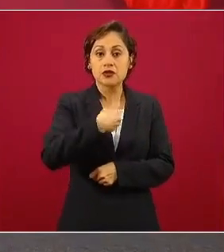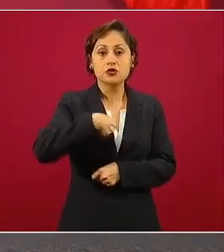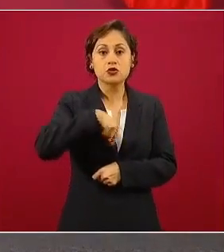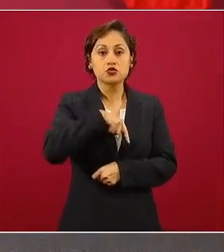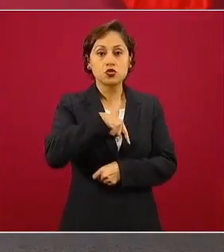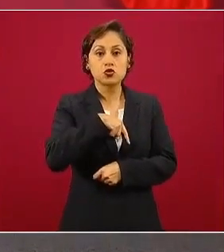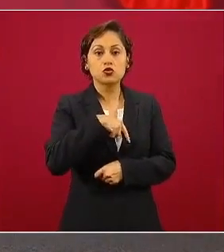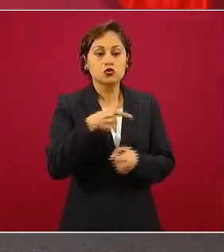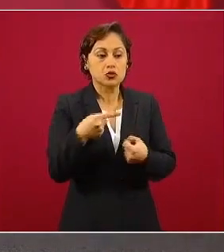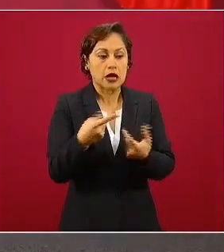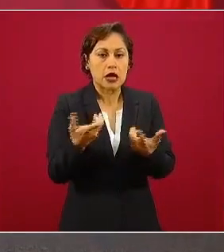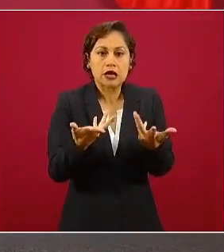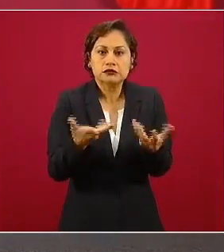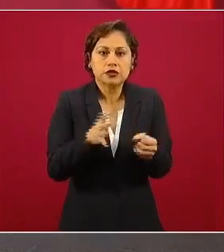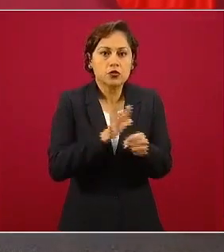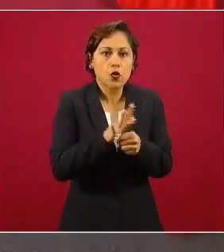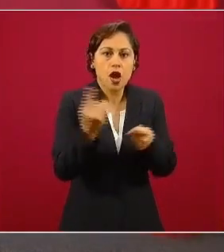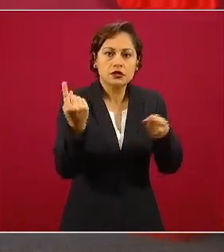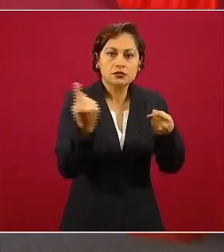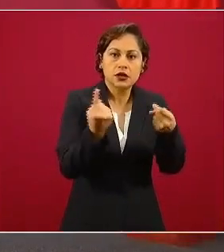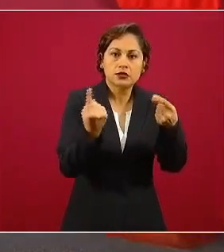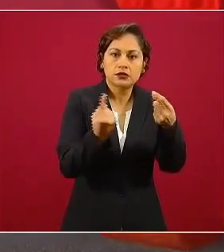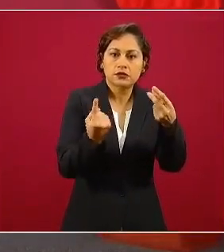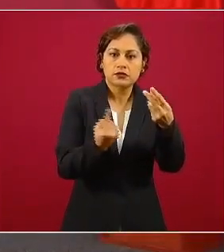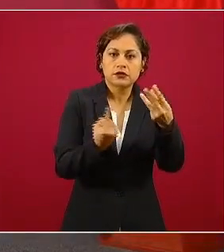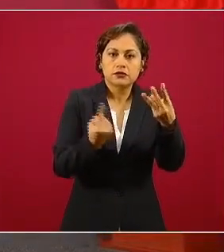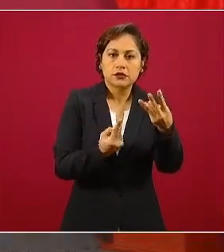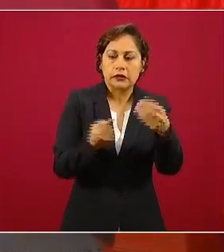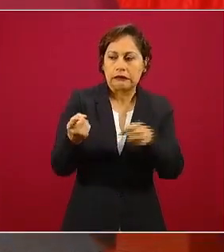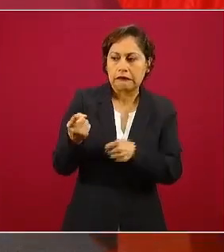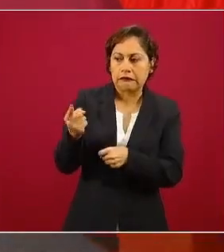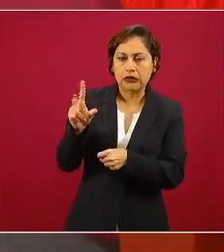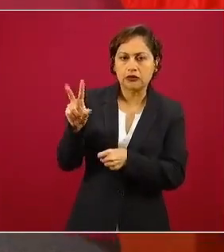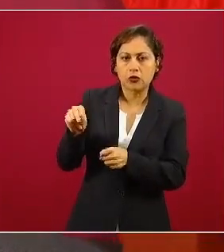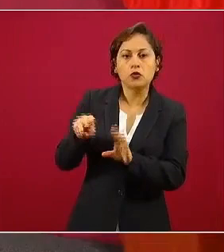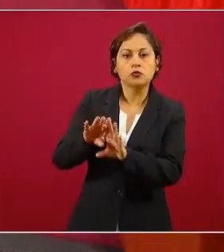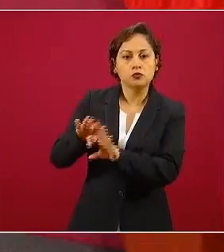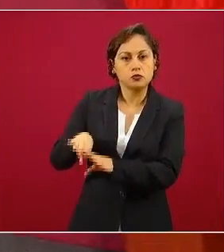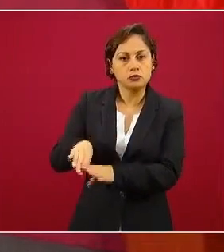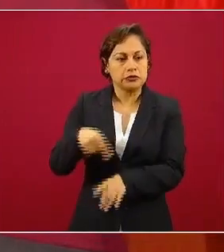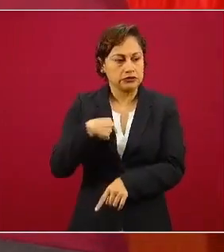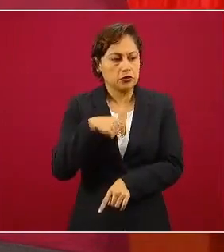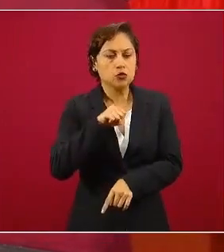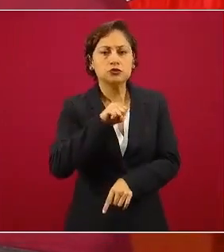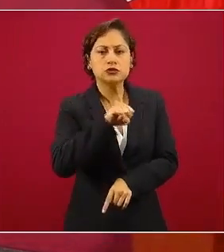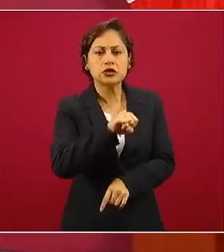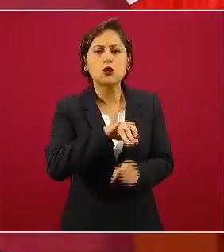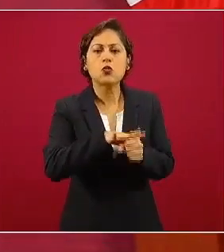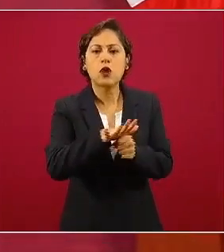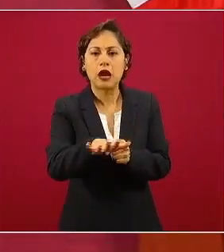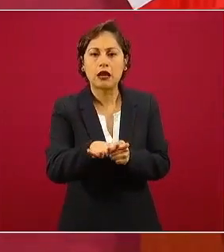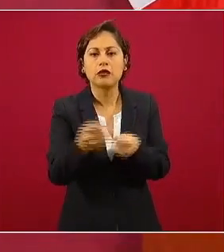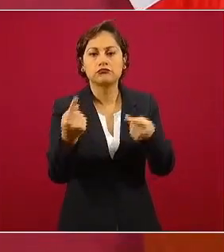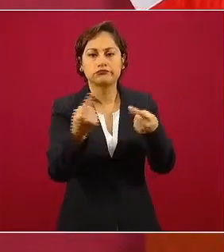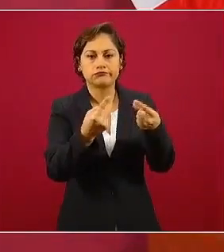No solo qué no hacer, sino qué sí se puede hacer, qué sí debemos